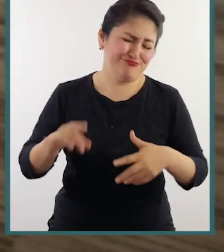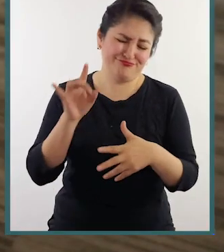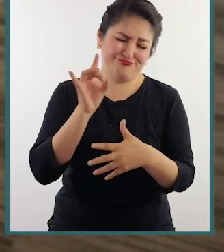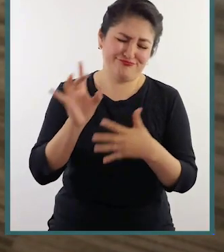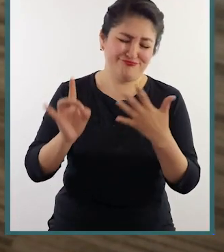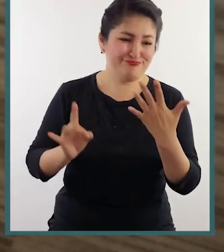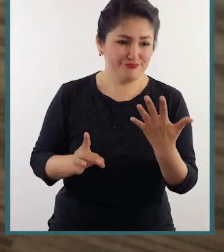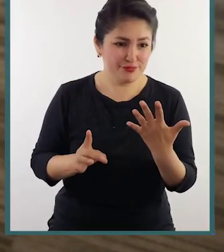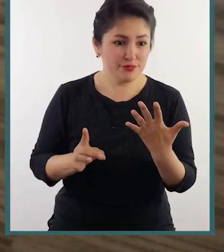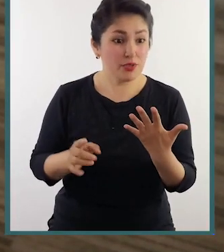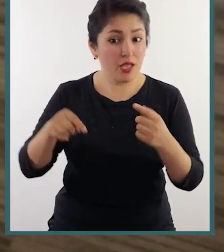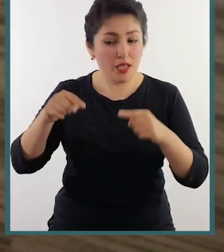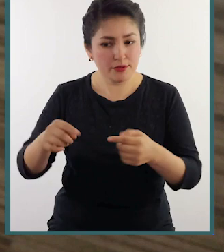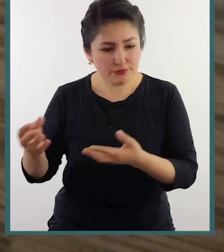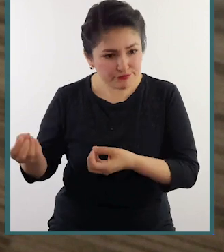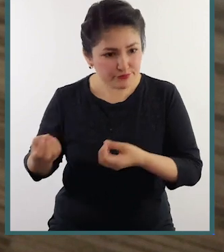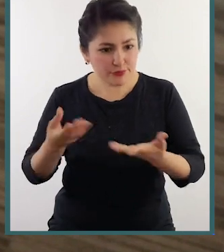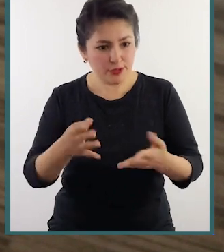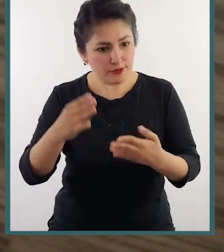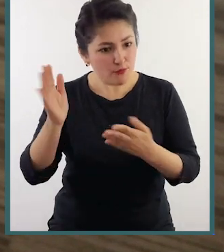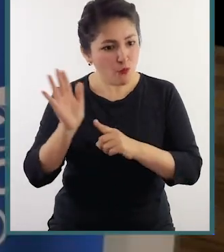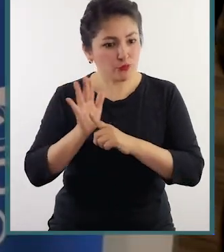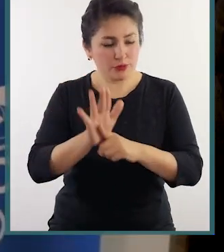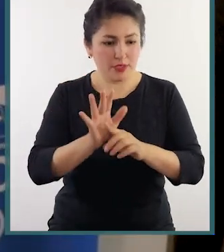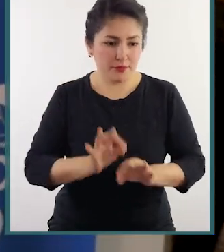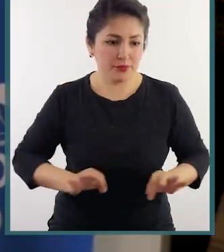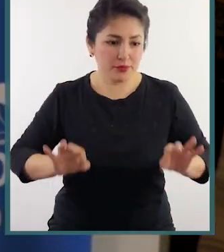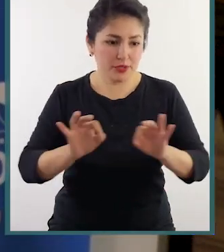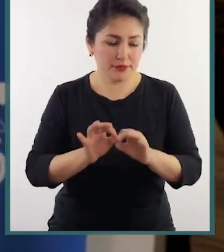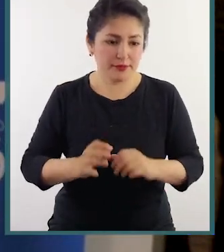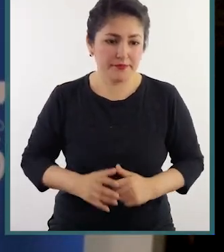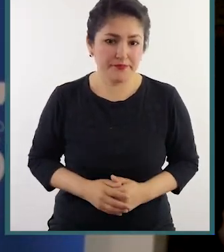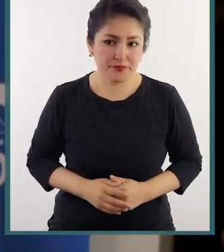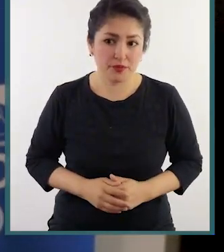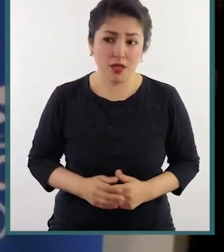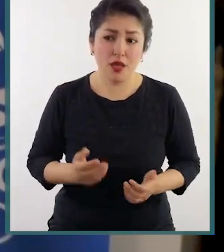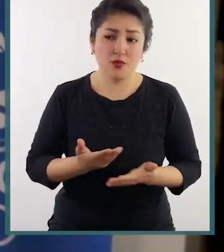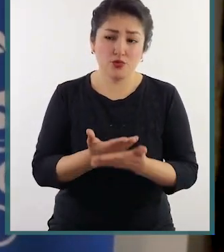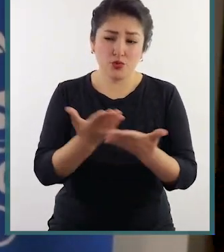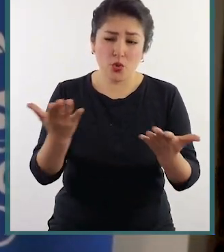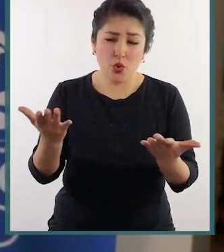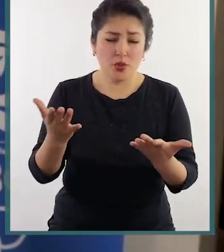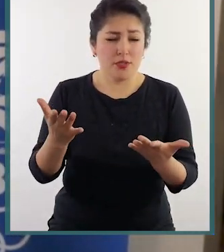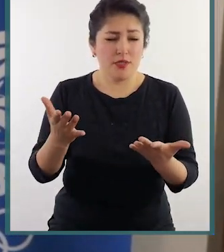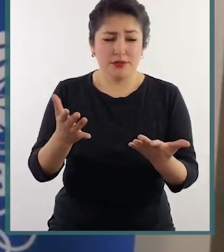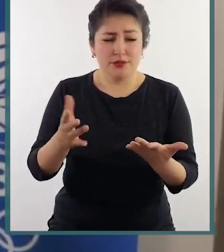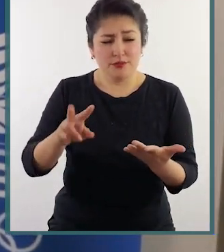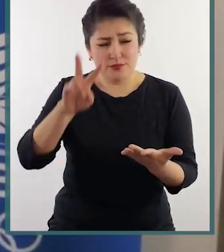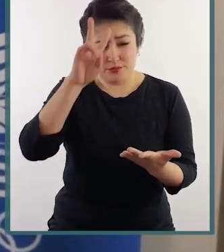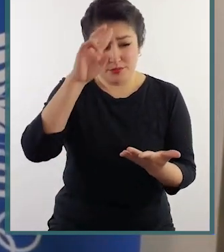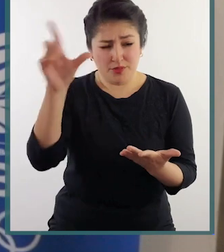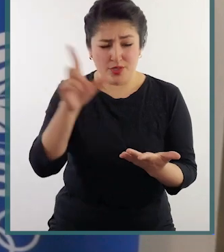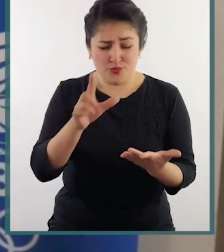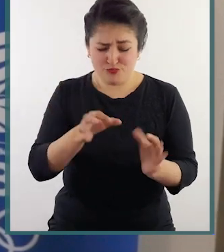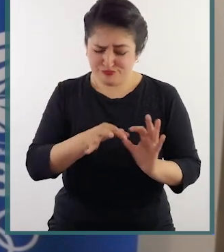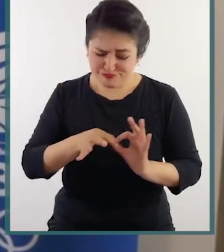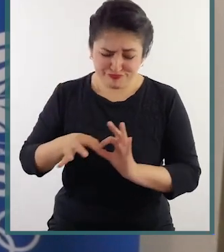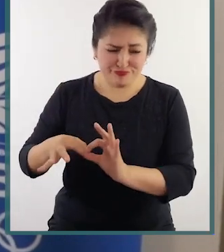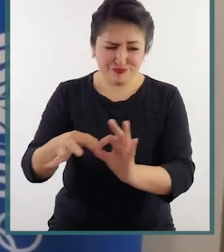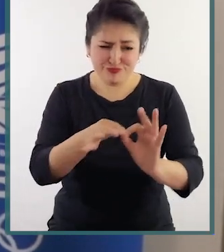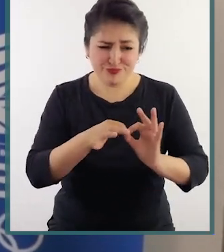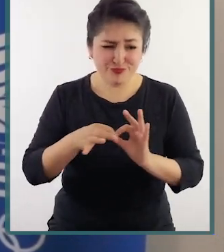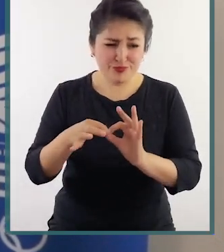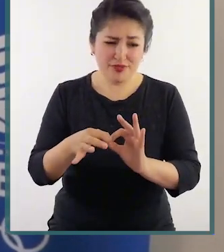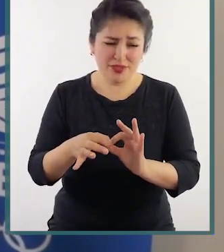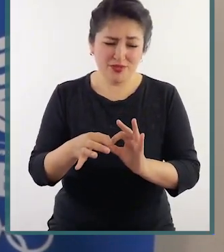Entonces, hay que trabajar para ello, ¿no? Necesitamos un espíritu de unidad, necesitamos resarcir